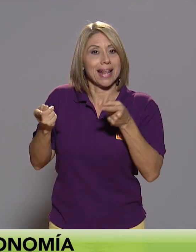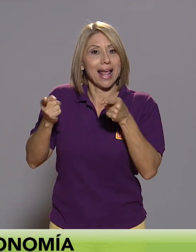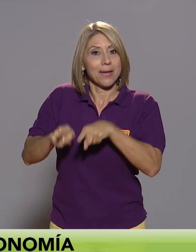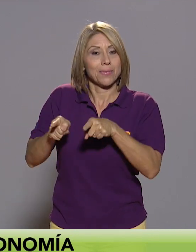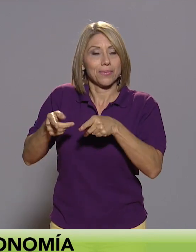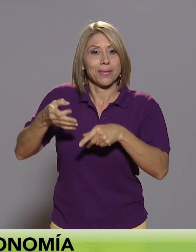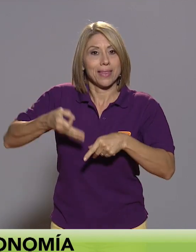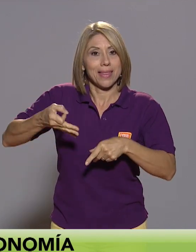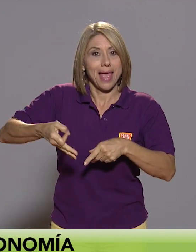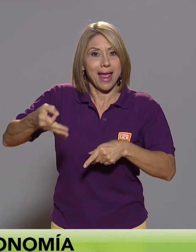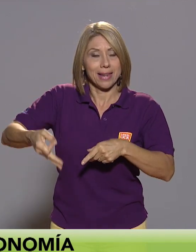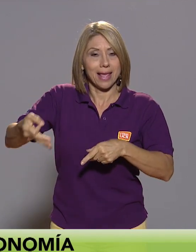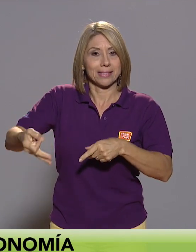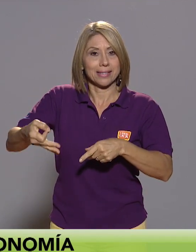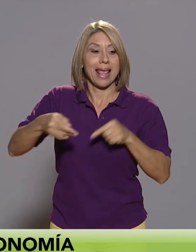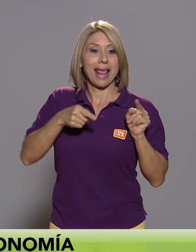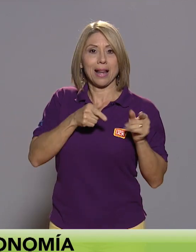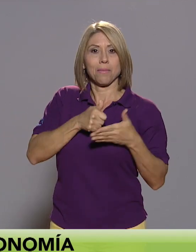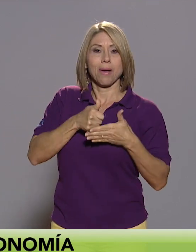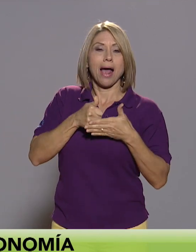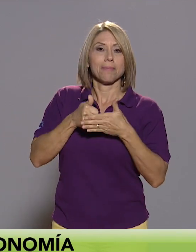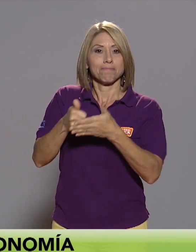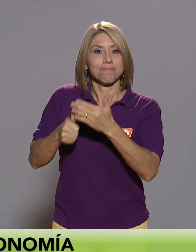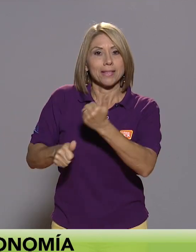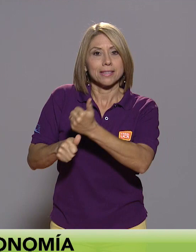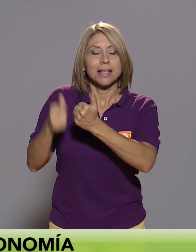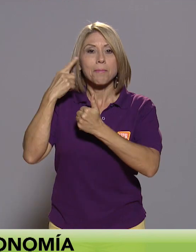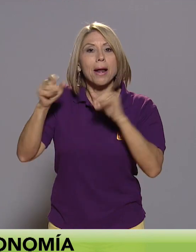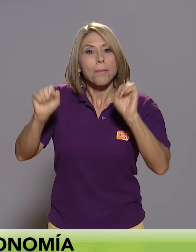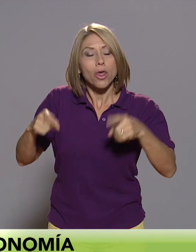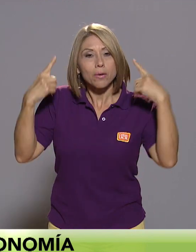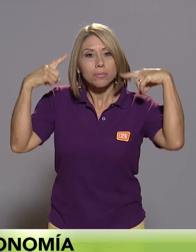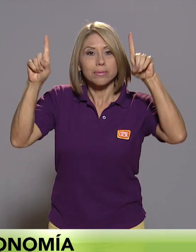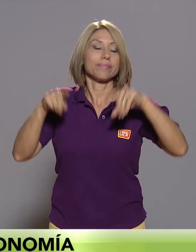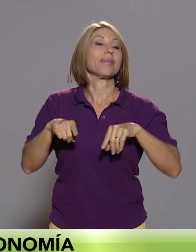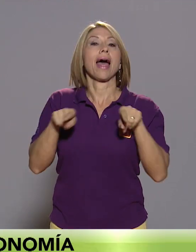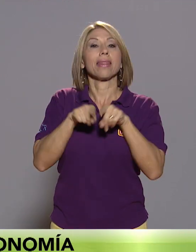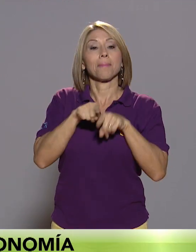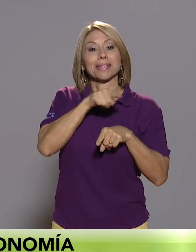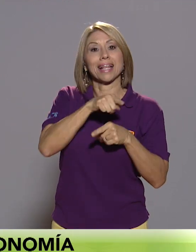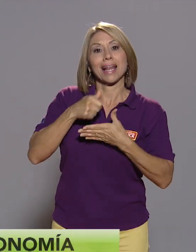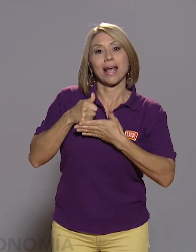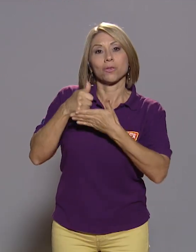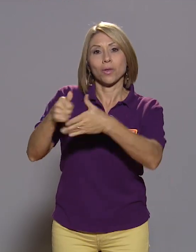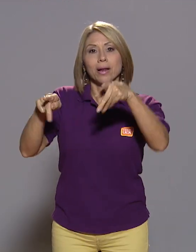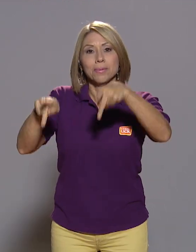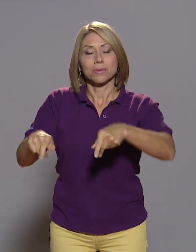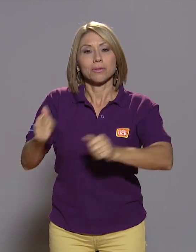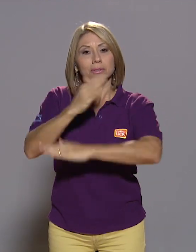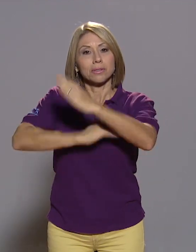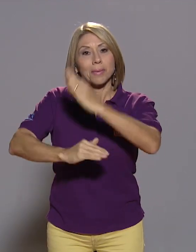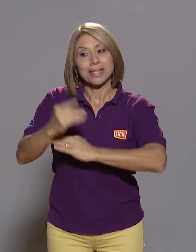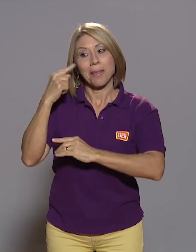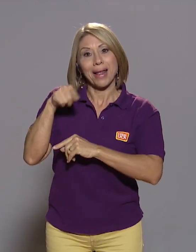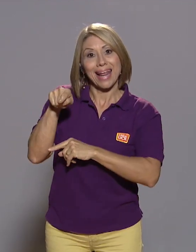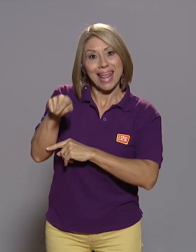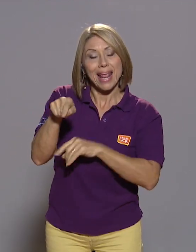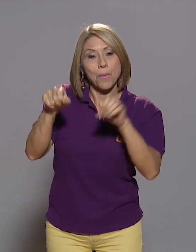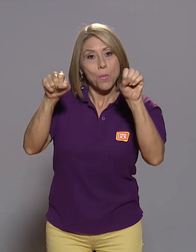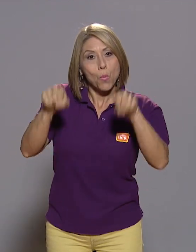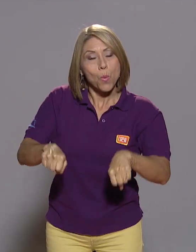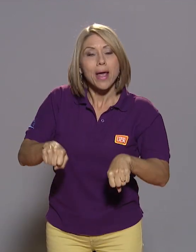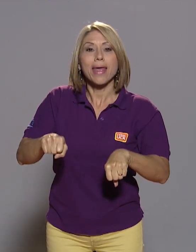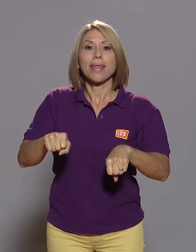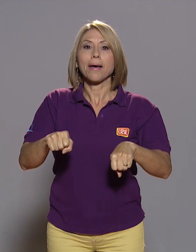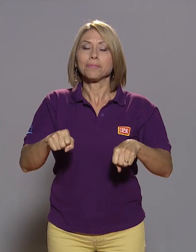hacerlas o concretarlas. Además va a ayudar a la persona con discapacidad a poder ejecutar su proyecto de vida tal cual